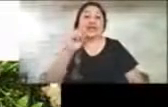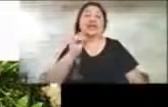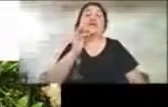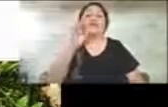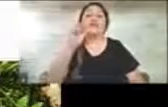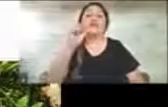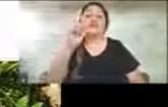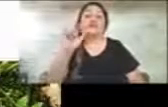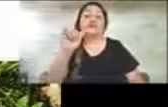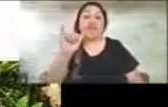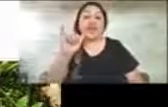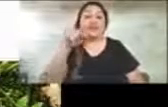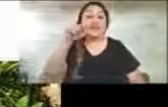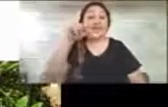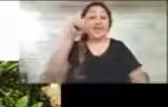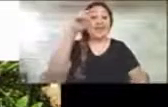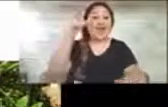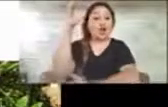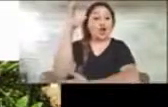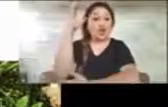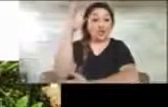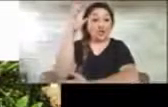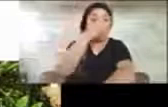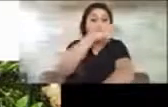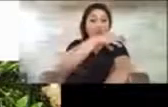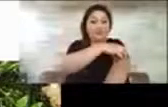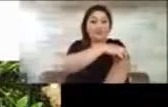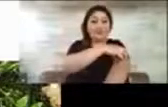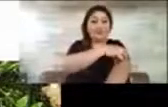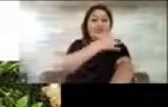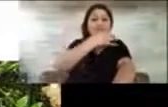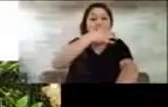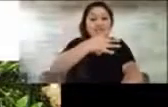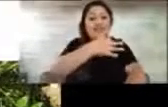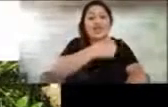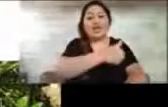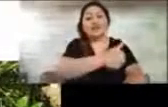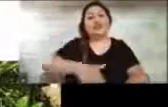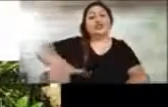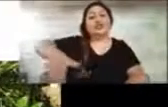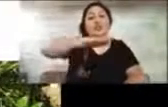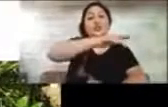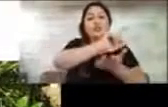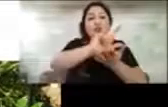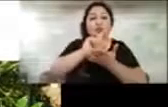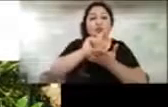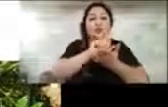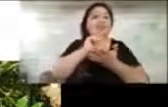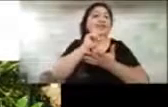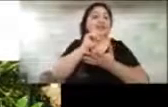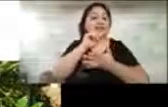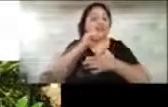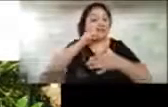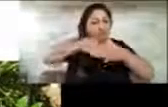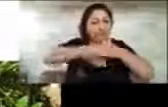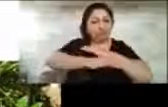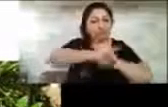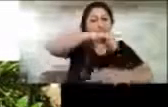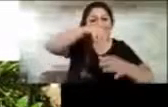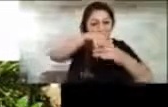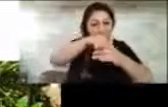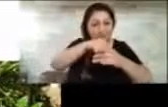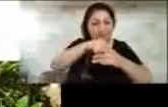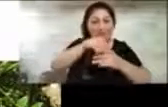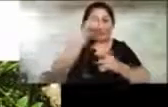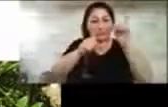los esfuerzos, por todos los resultados obtenidos en cuanto a la inclusión para personas no videntes, y personas con movilidad reducida para